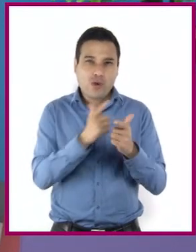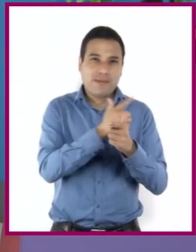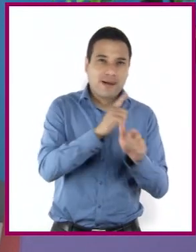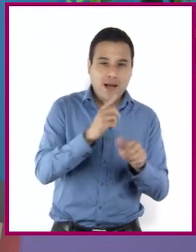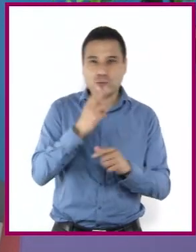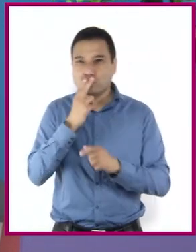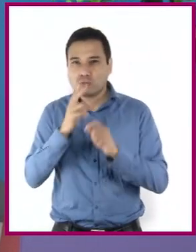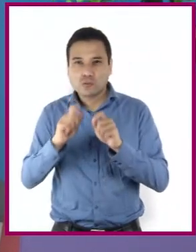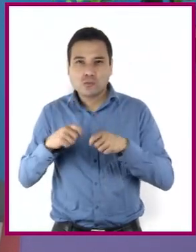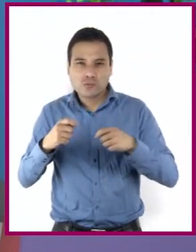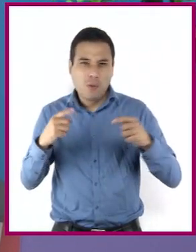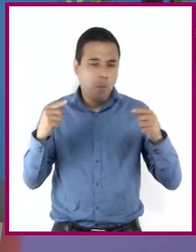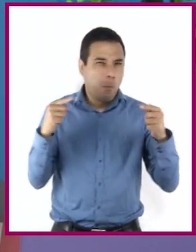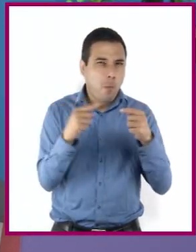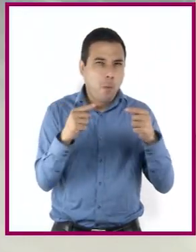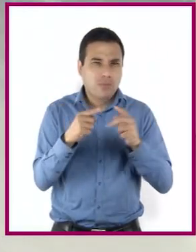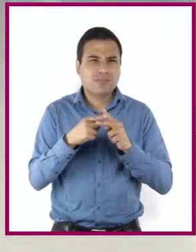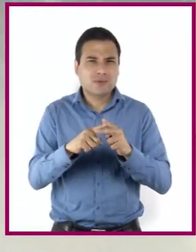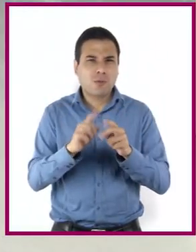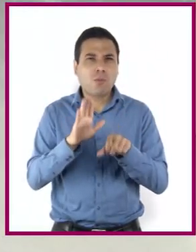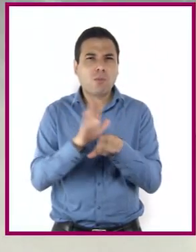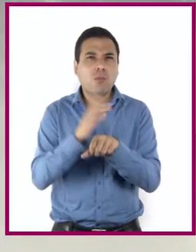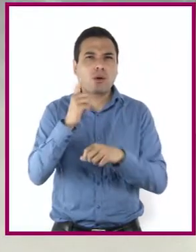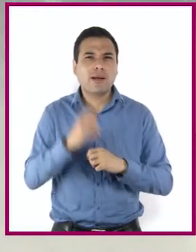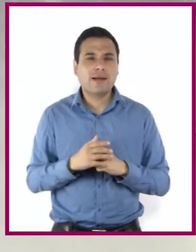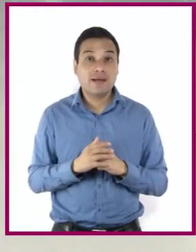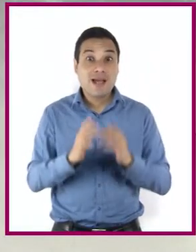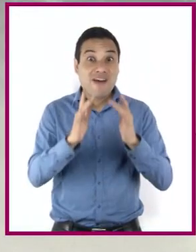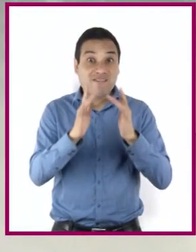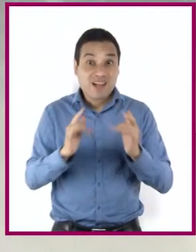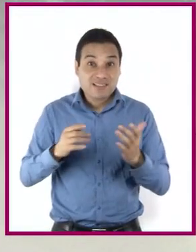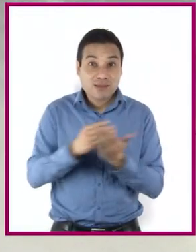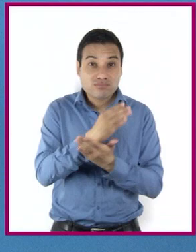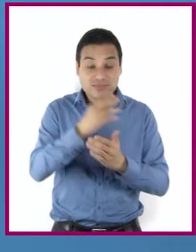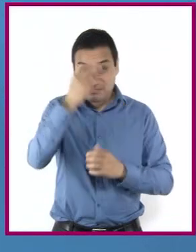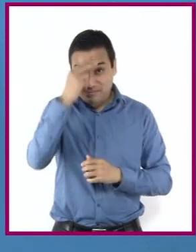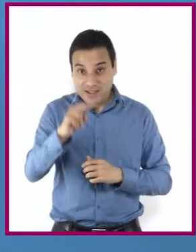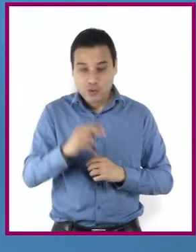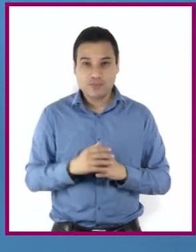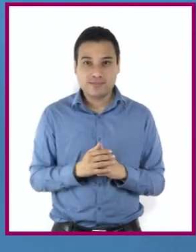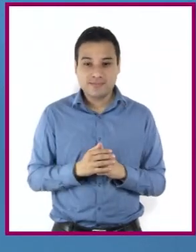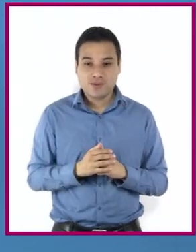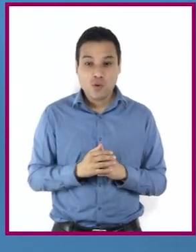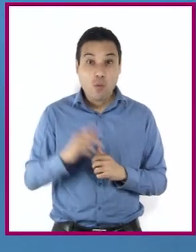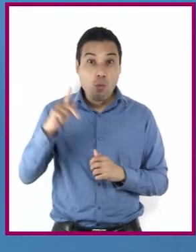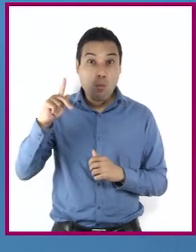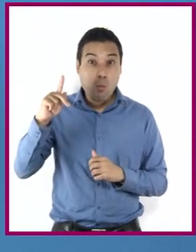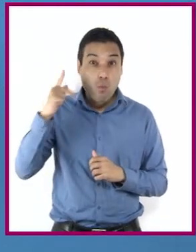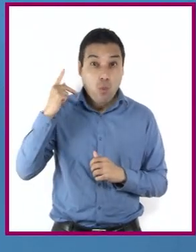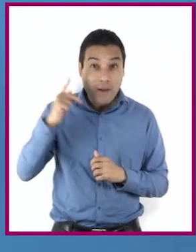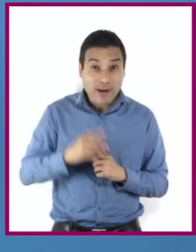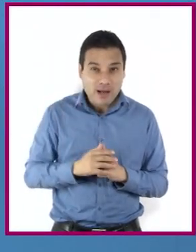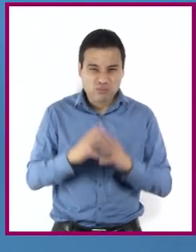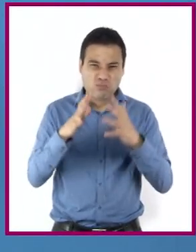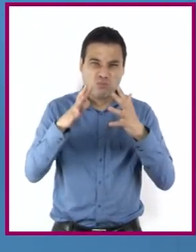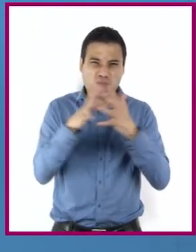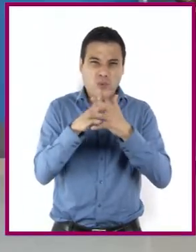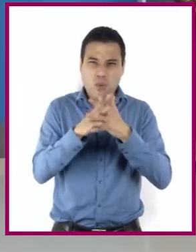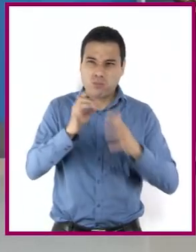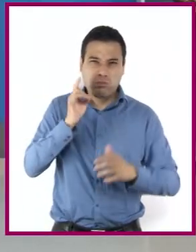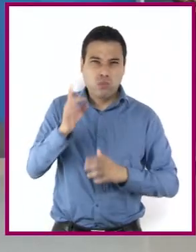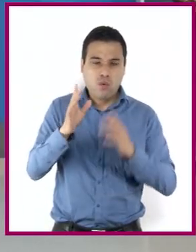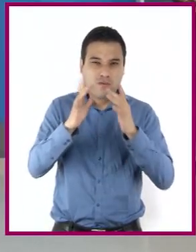liberales. ¿Qué originó este conflicto? Francia, nuevamente en México. Puebla, sede del triunfo de los defensores de la